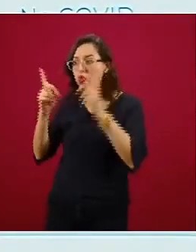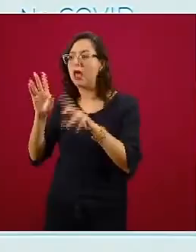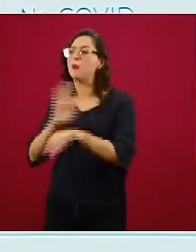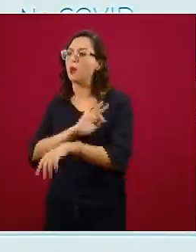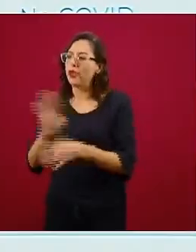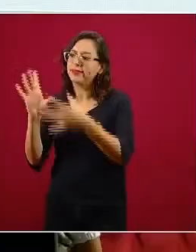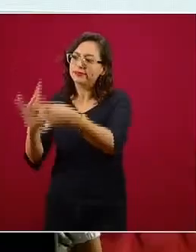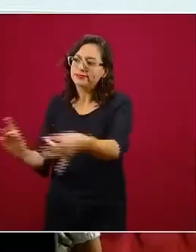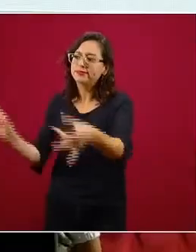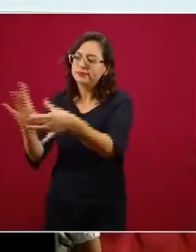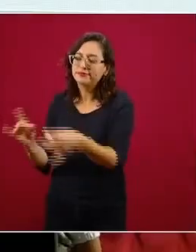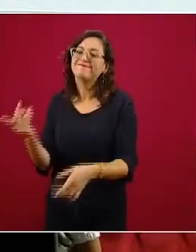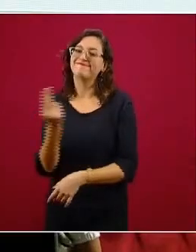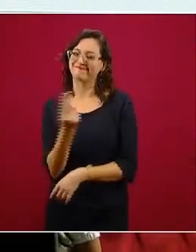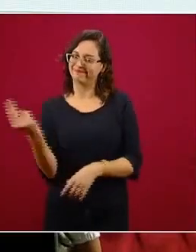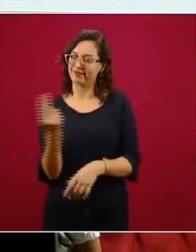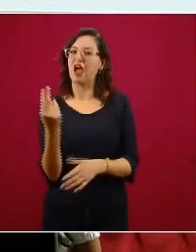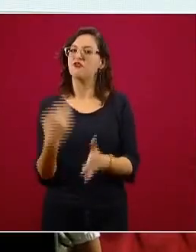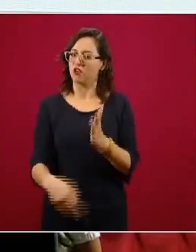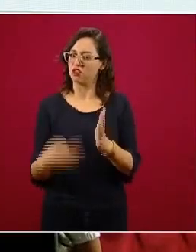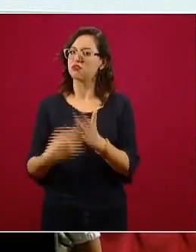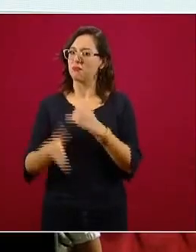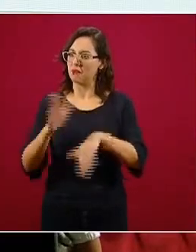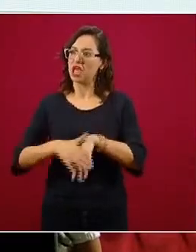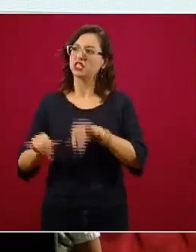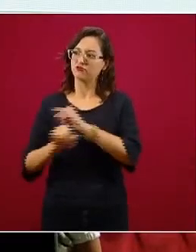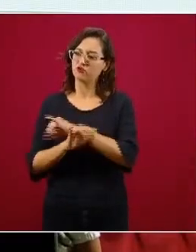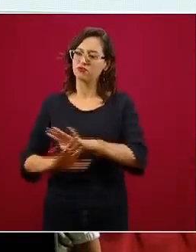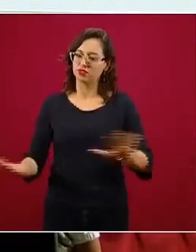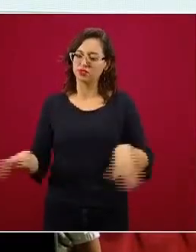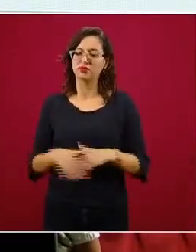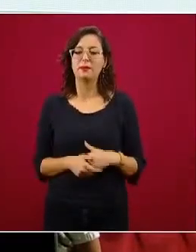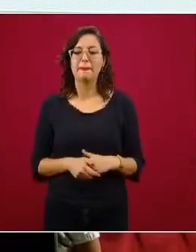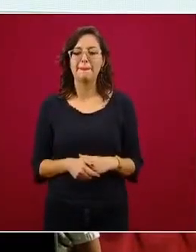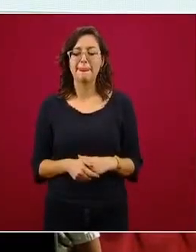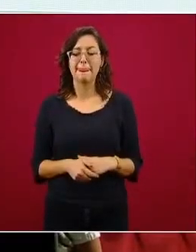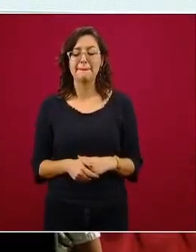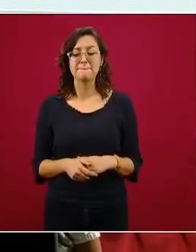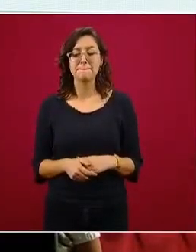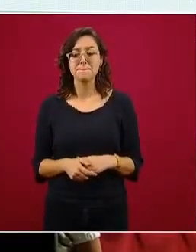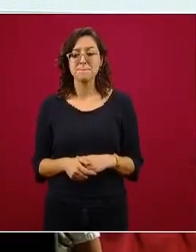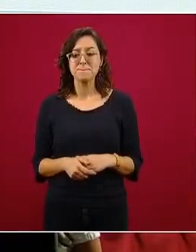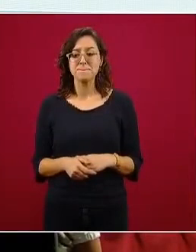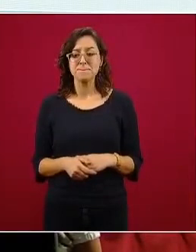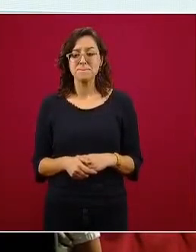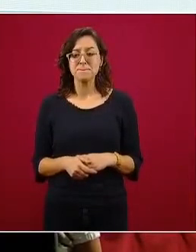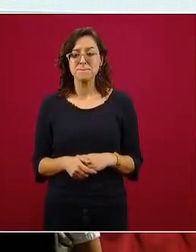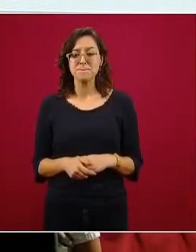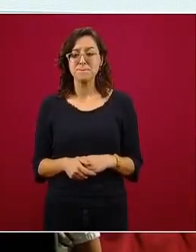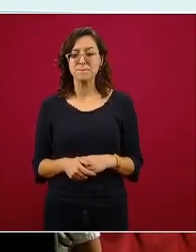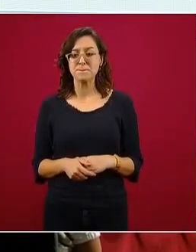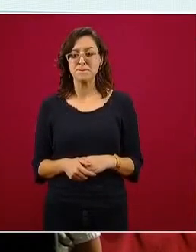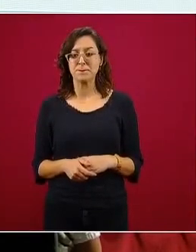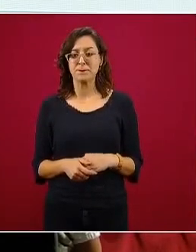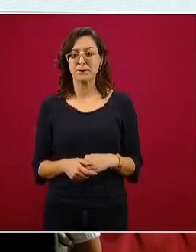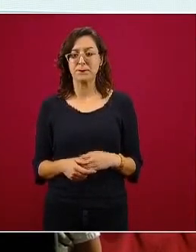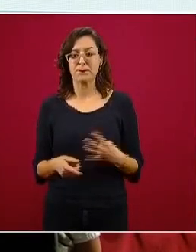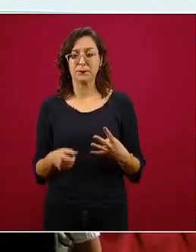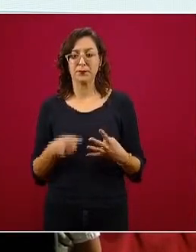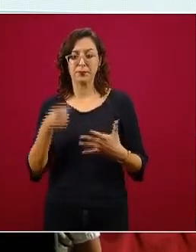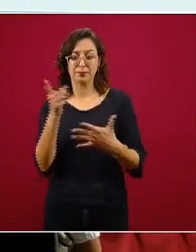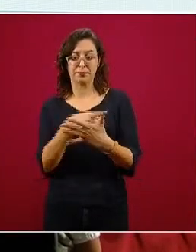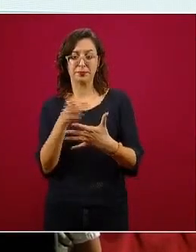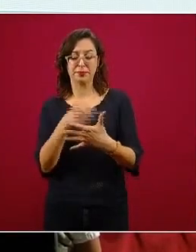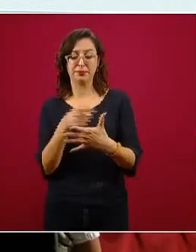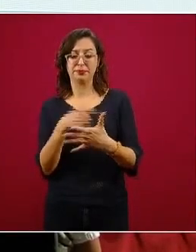atender. El otro parte muy importante era que en esta apertura o los escenarios de apertura, pues